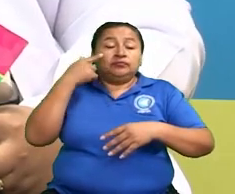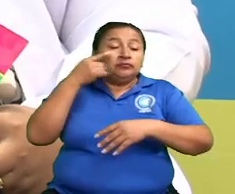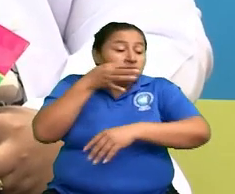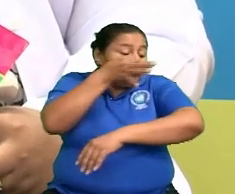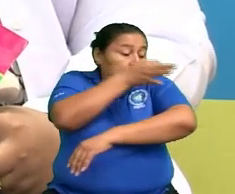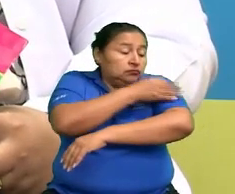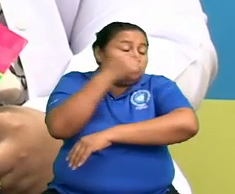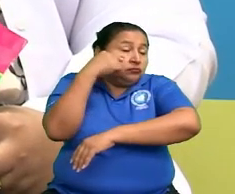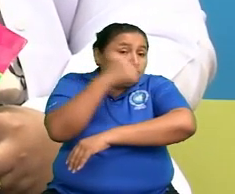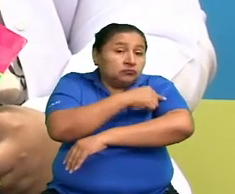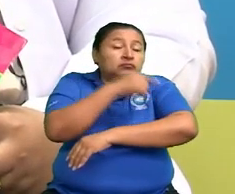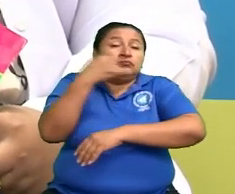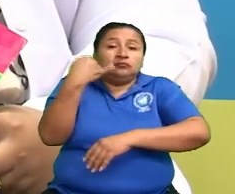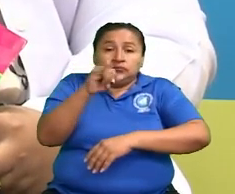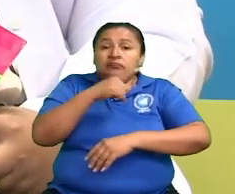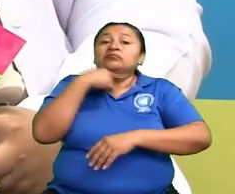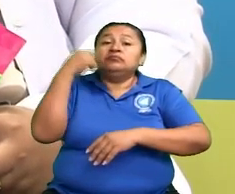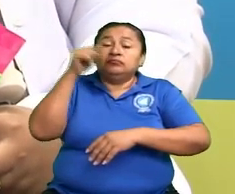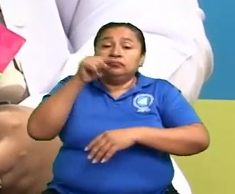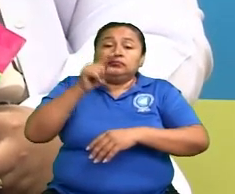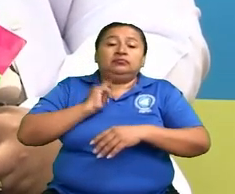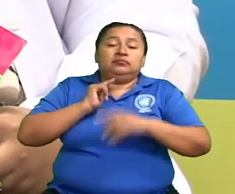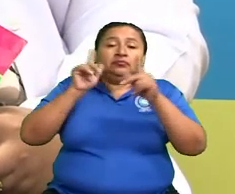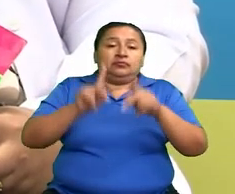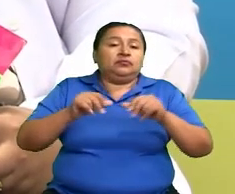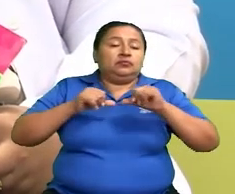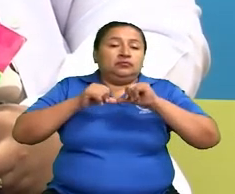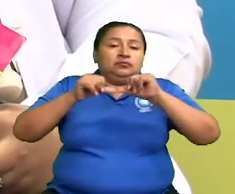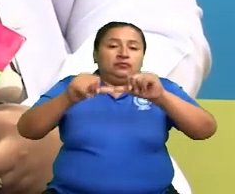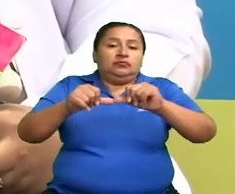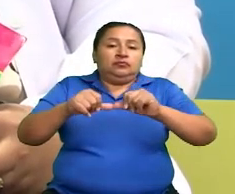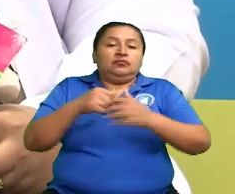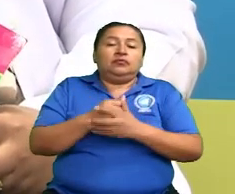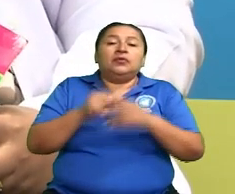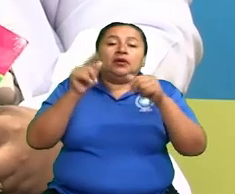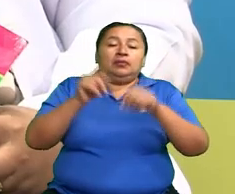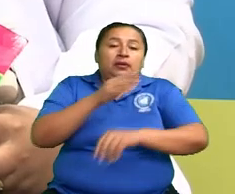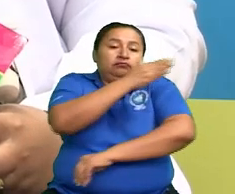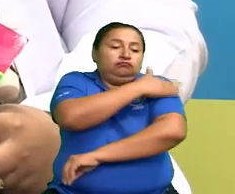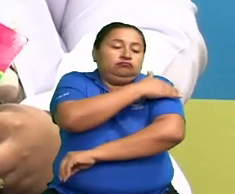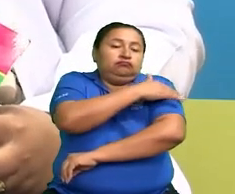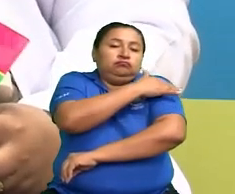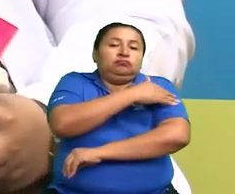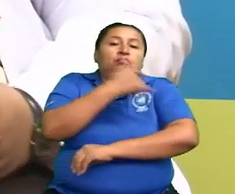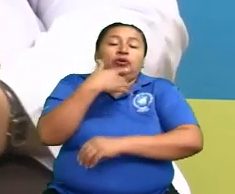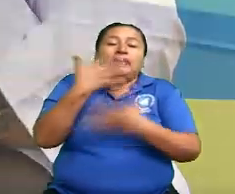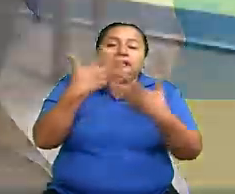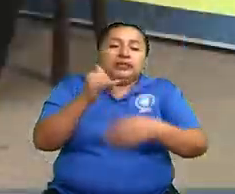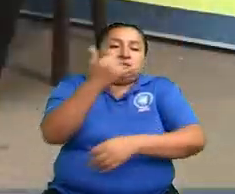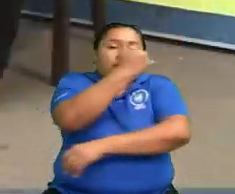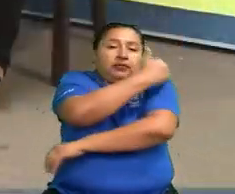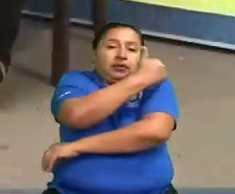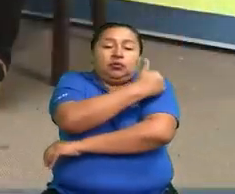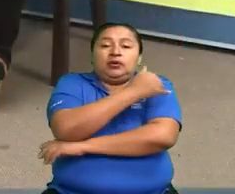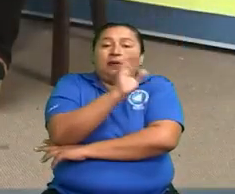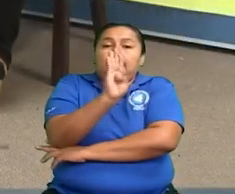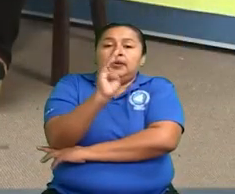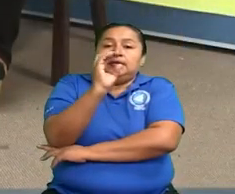cicatriz, la señalización, ¿verdad?, permanente, es la marca que tiene, que nos va a quedar por habernos aplicado lo que es